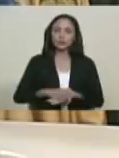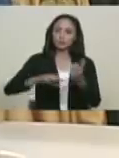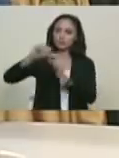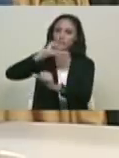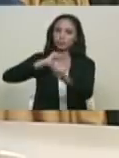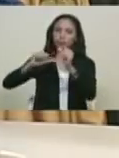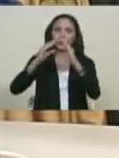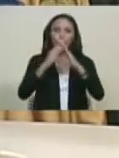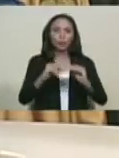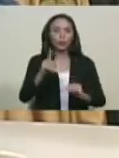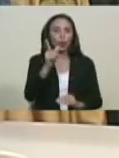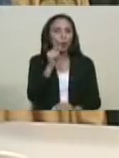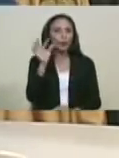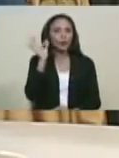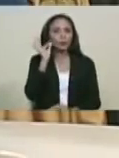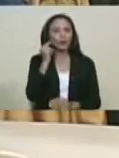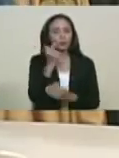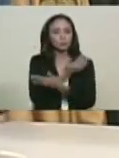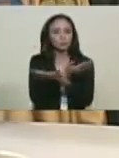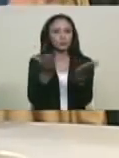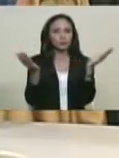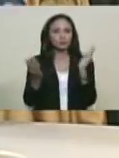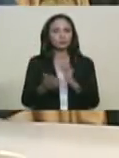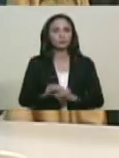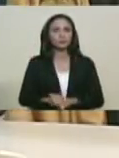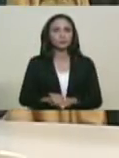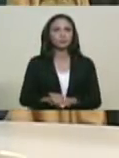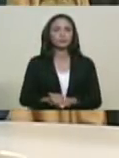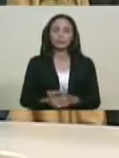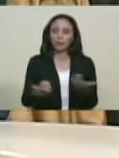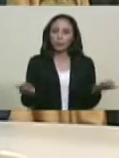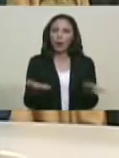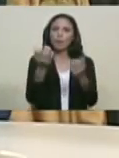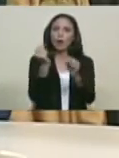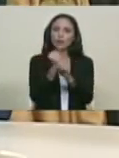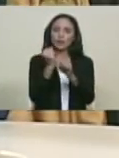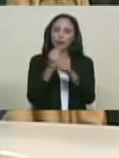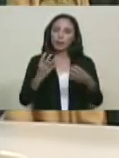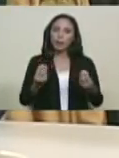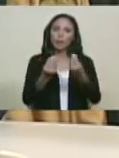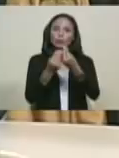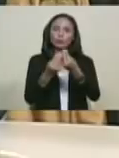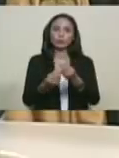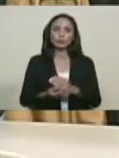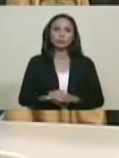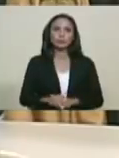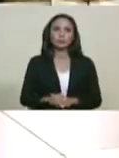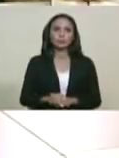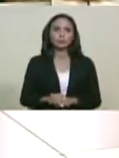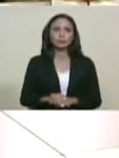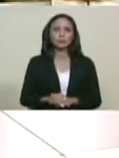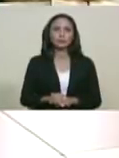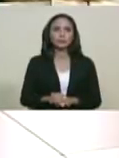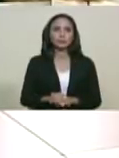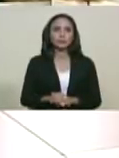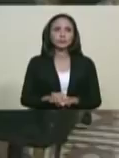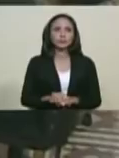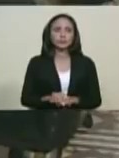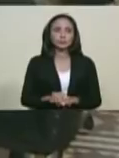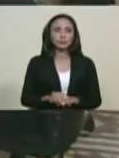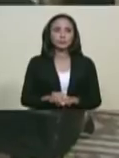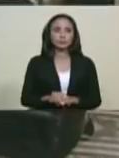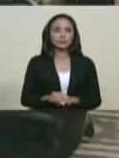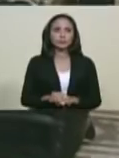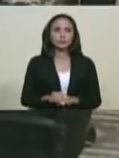todos los venezolanos y para todas las venezolanas así es así les pido en